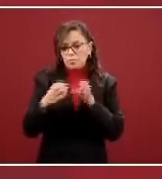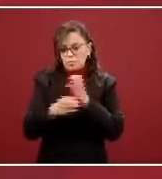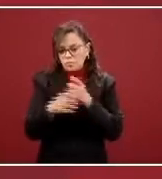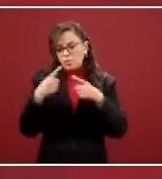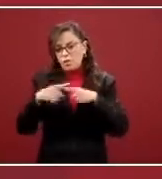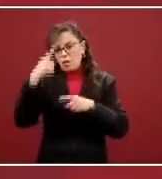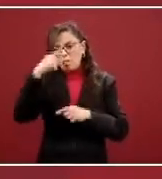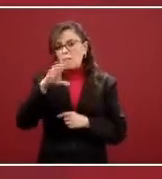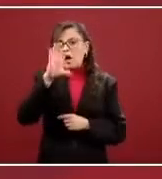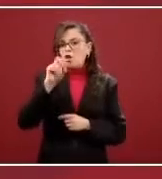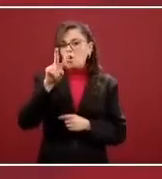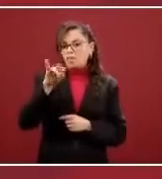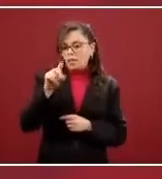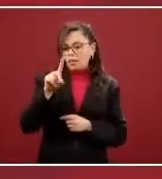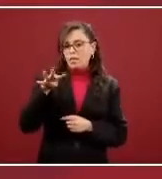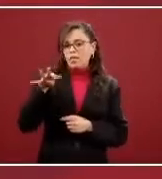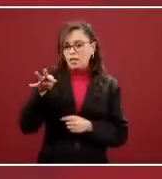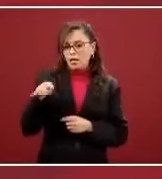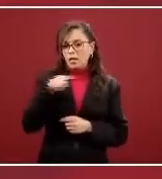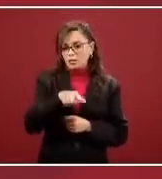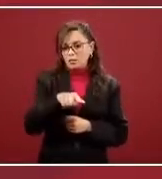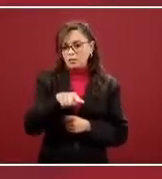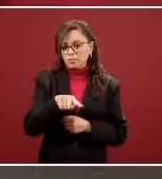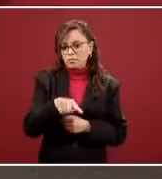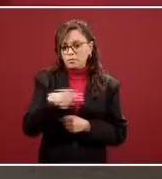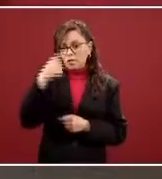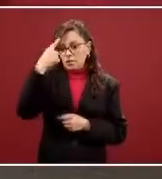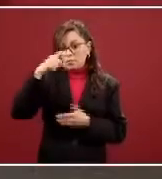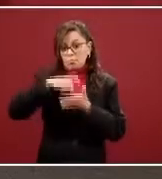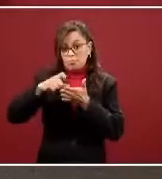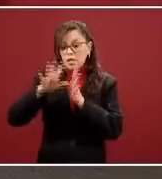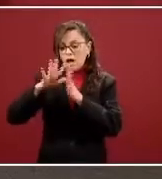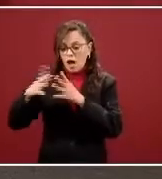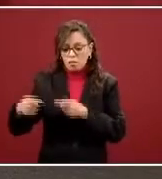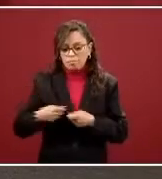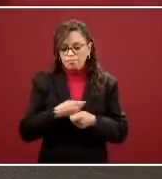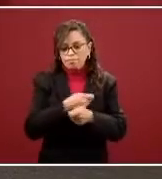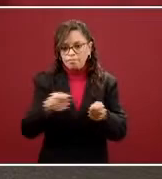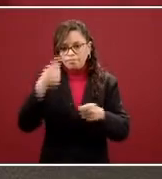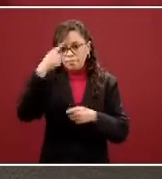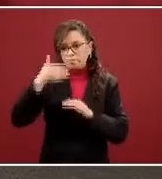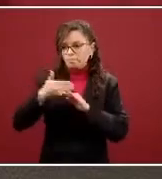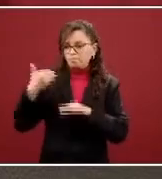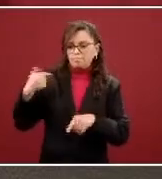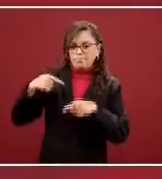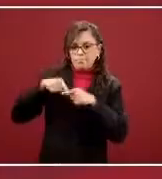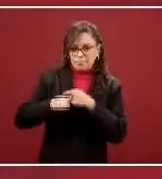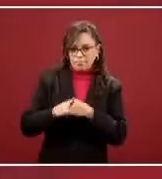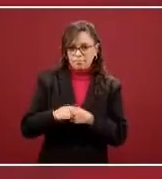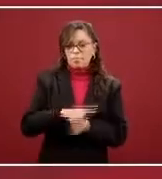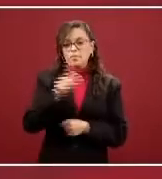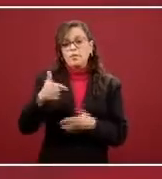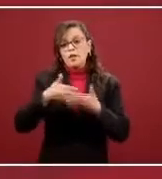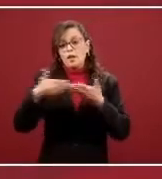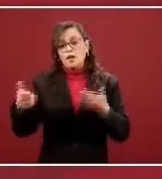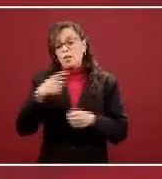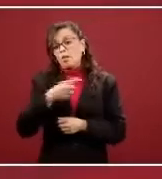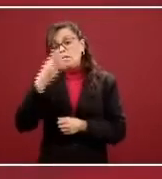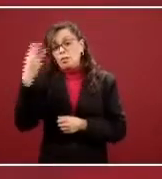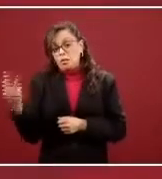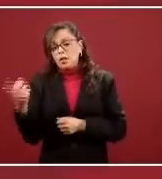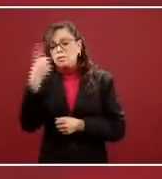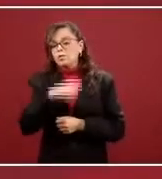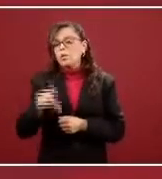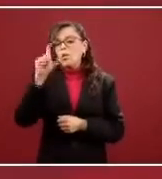programaron para cubrir los primeros escenarios y prácticamente la mitad del escenario 3, 120,000